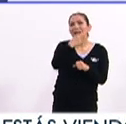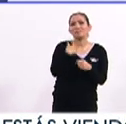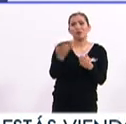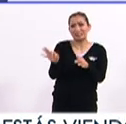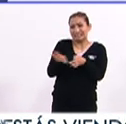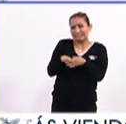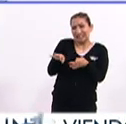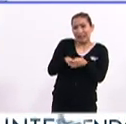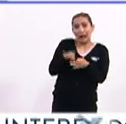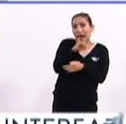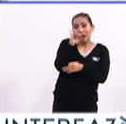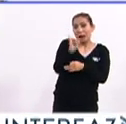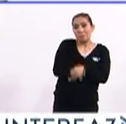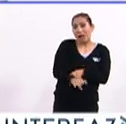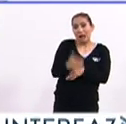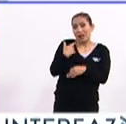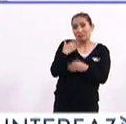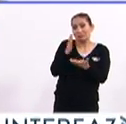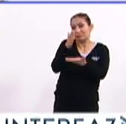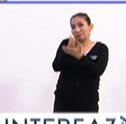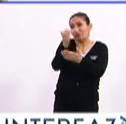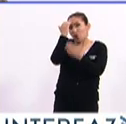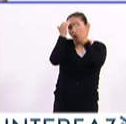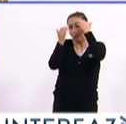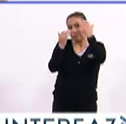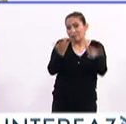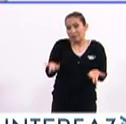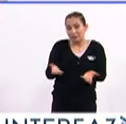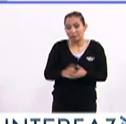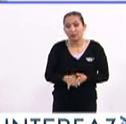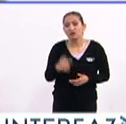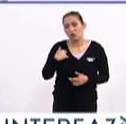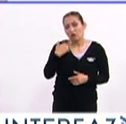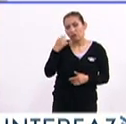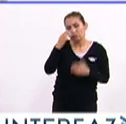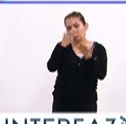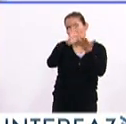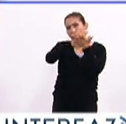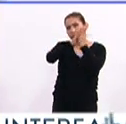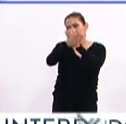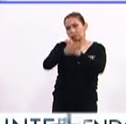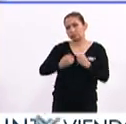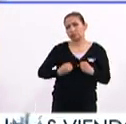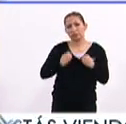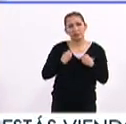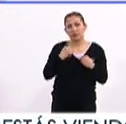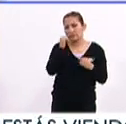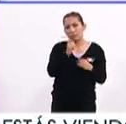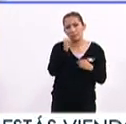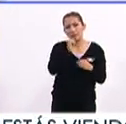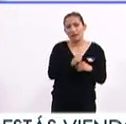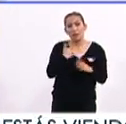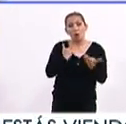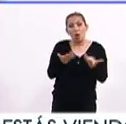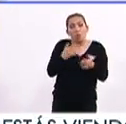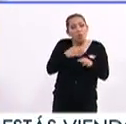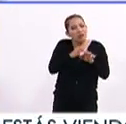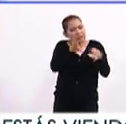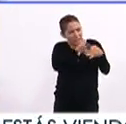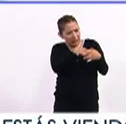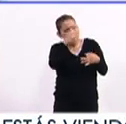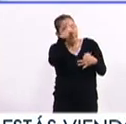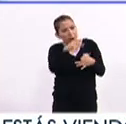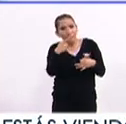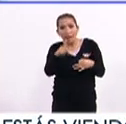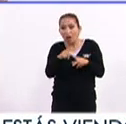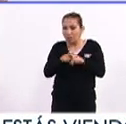tan cerca y quizá nunca nos damos la oportunidad de conocer. Yo creo que cambia la vida en todo sentido, saber que aunque estamos muy cerca,